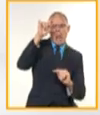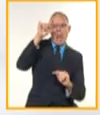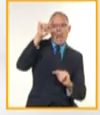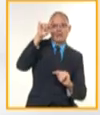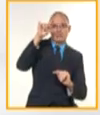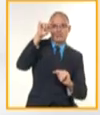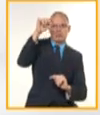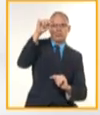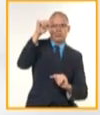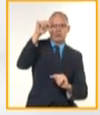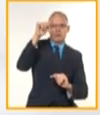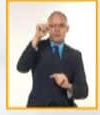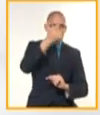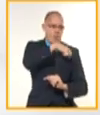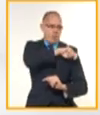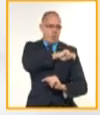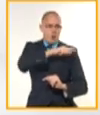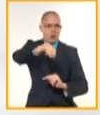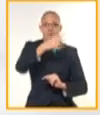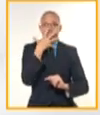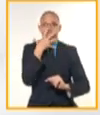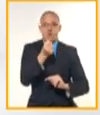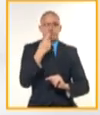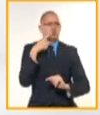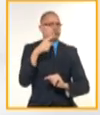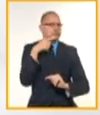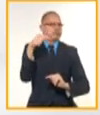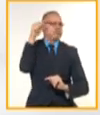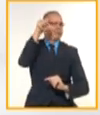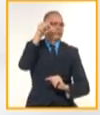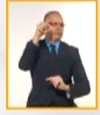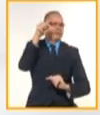alto empezando. Y en apenas un mes y algo,